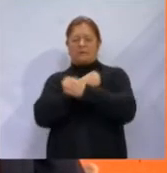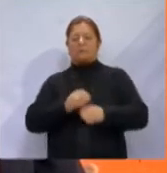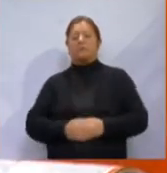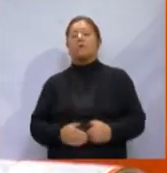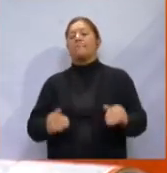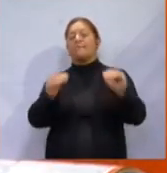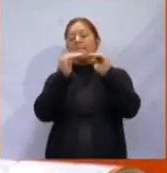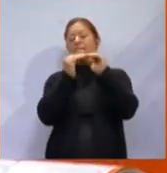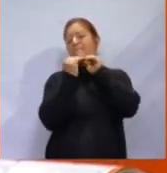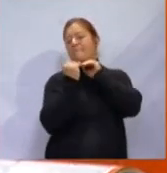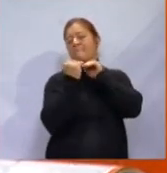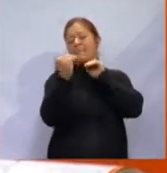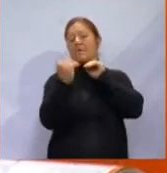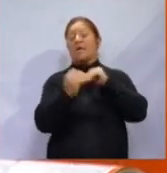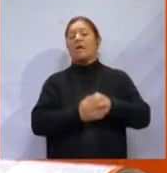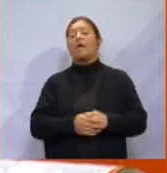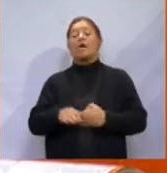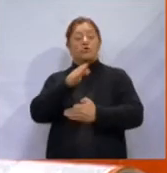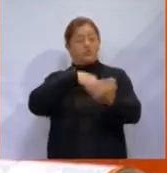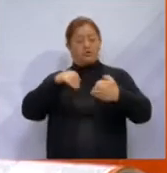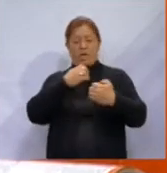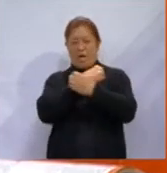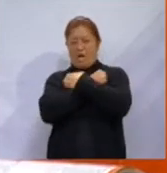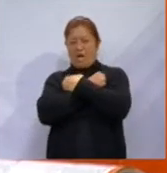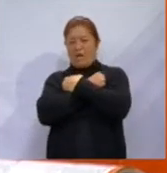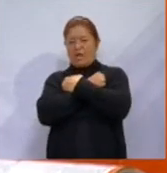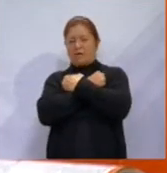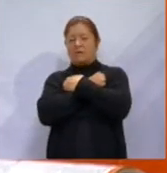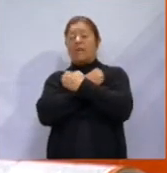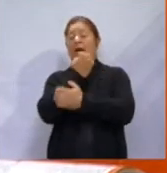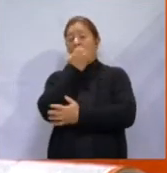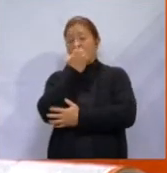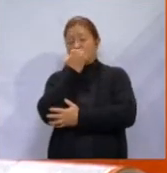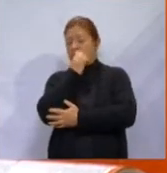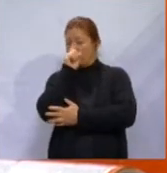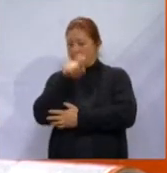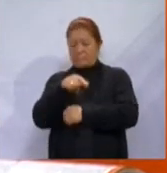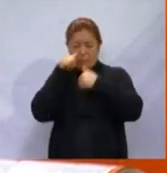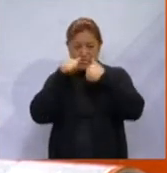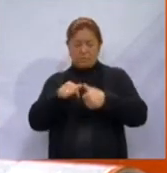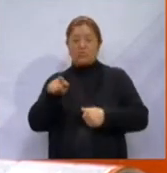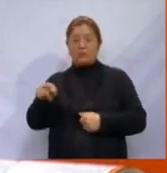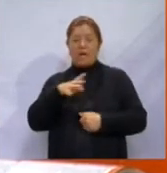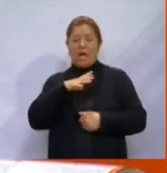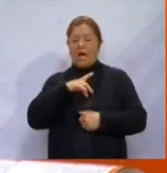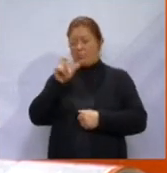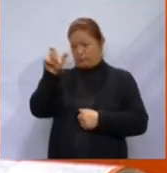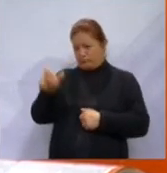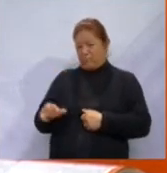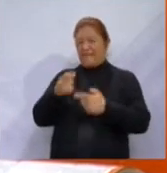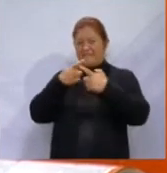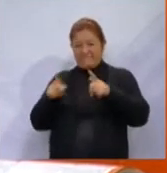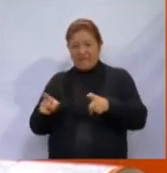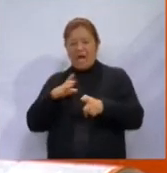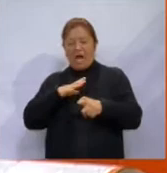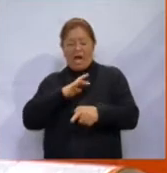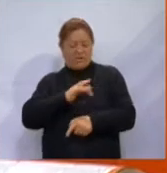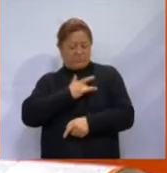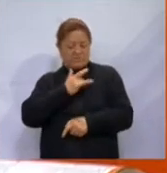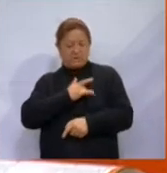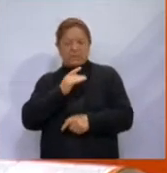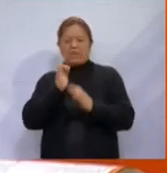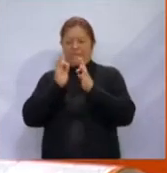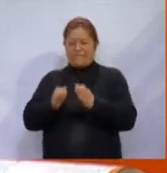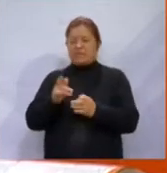las escuelas deben brindarle esta atención, ya que no por el hecho de tener diferentes condiciones físicas,